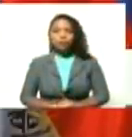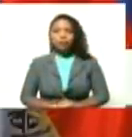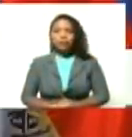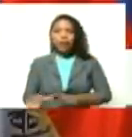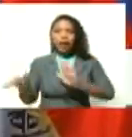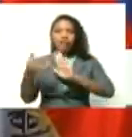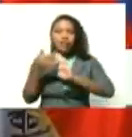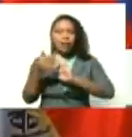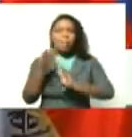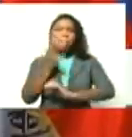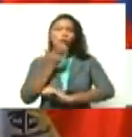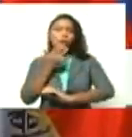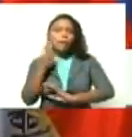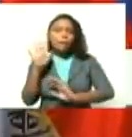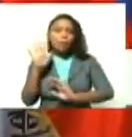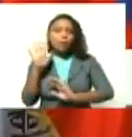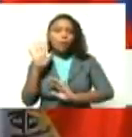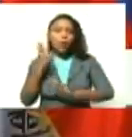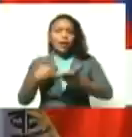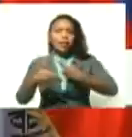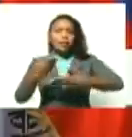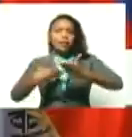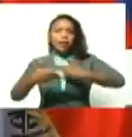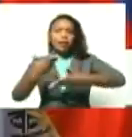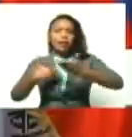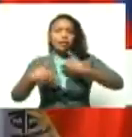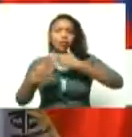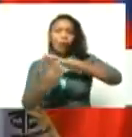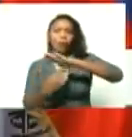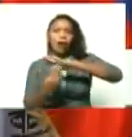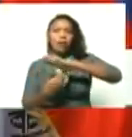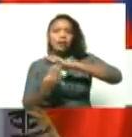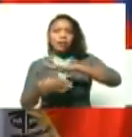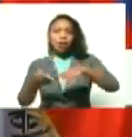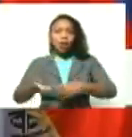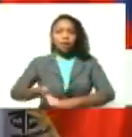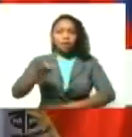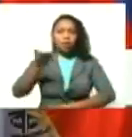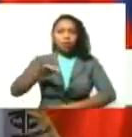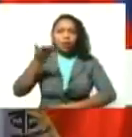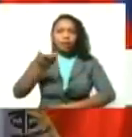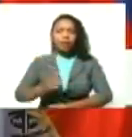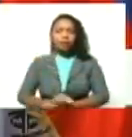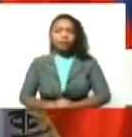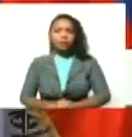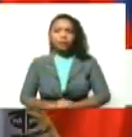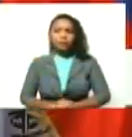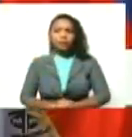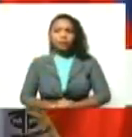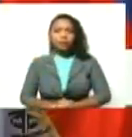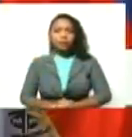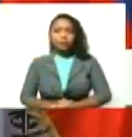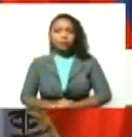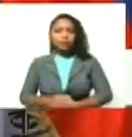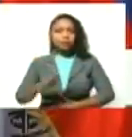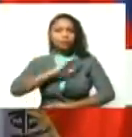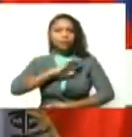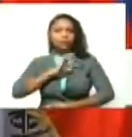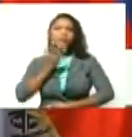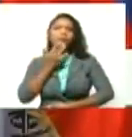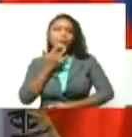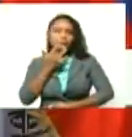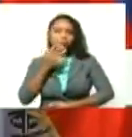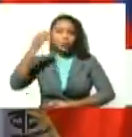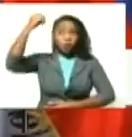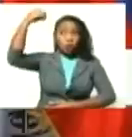Afectan, por ejemplo, el servicio básico, elemental, de tener, por ejemplo, luz